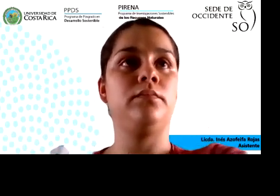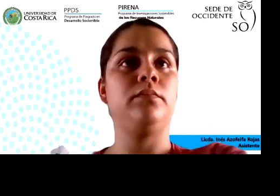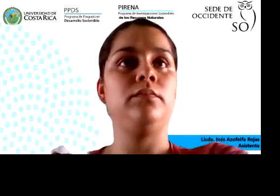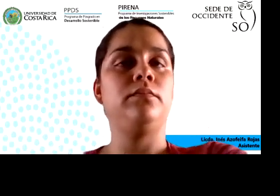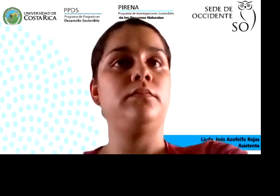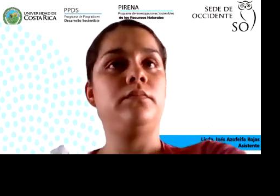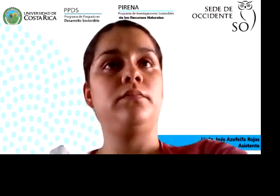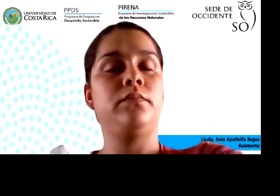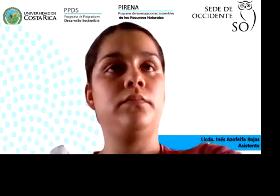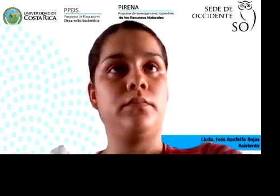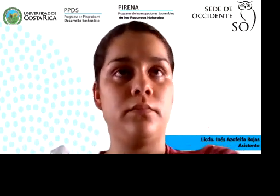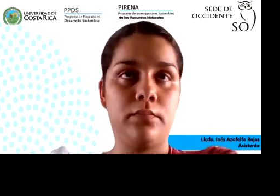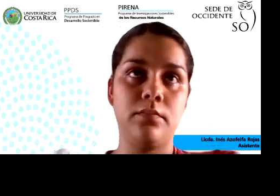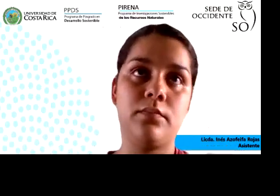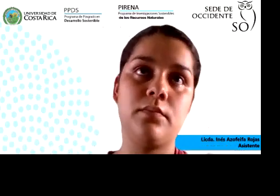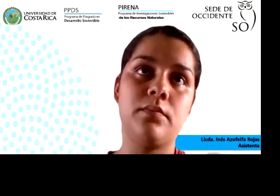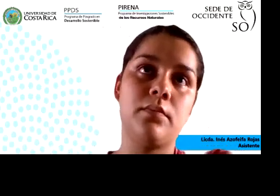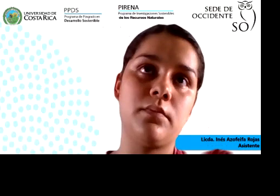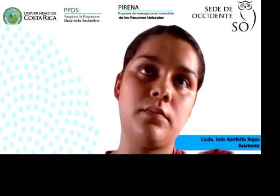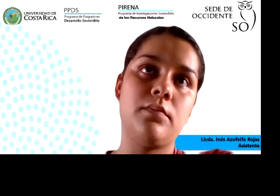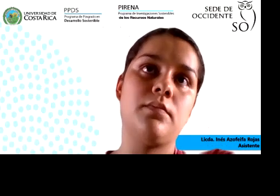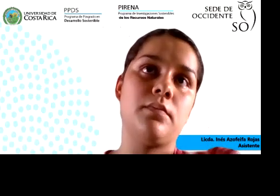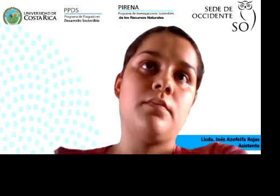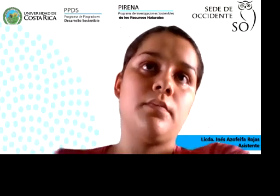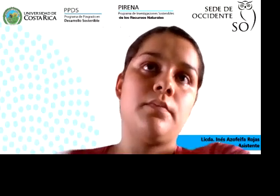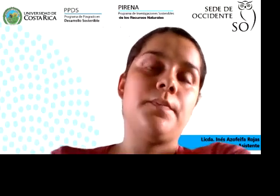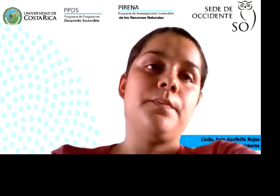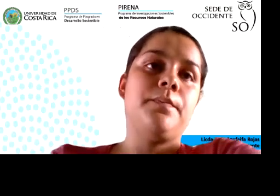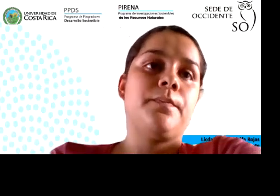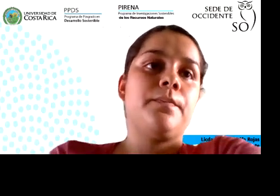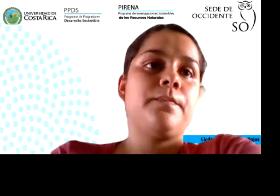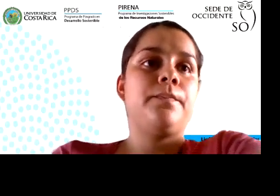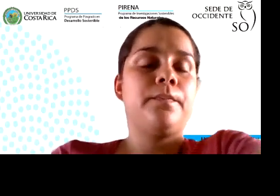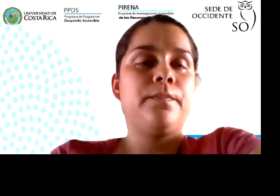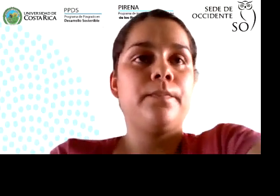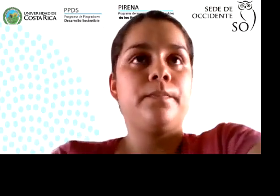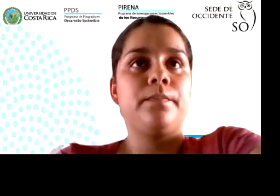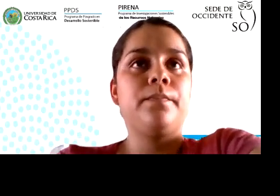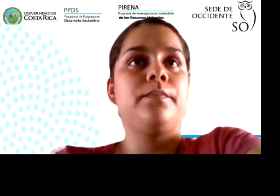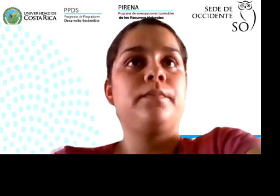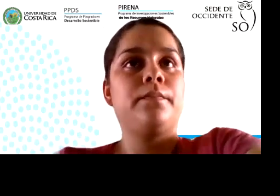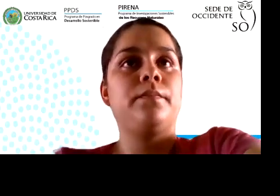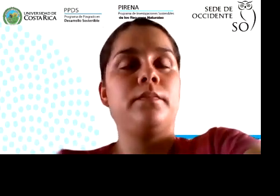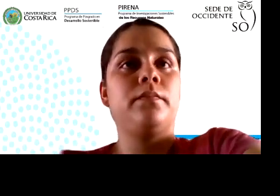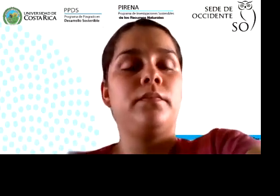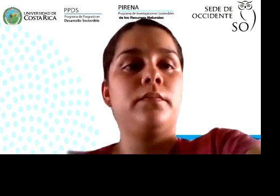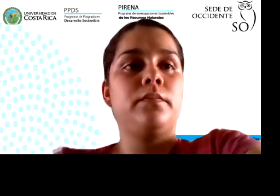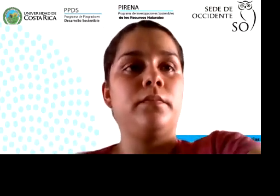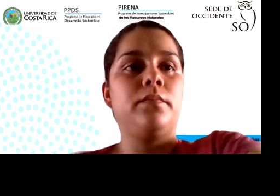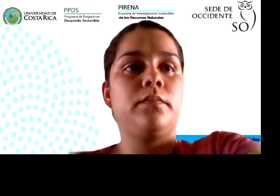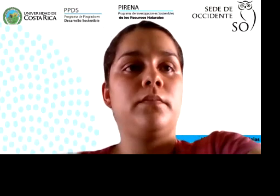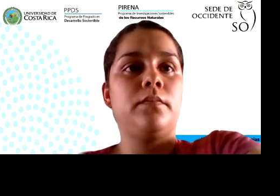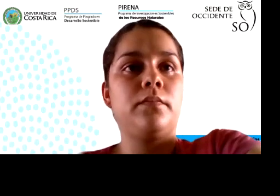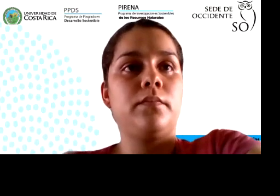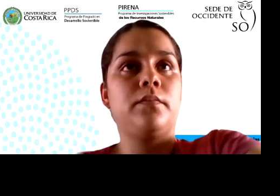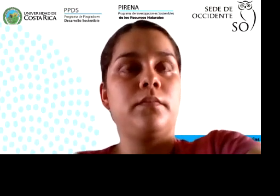zona y también con cámaras trampas, ¿verdad? Tenemos miles de horas en cámaras trampa y